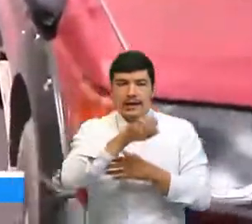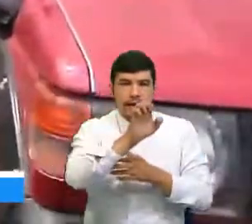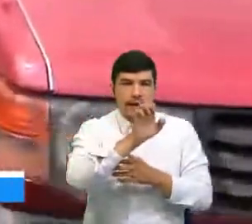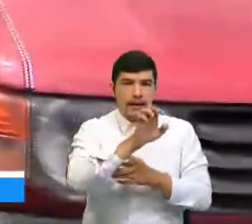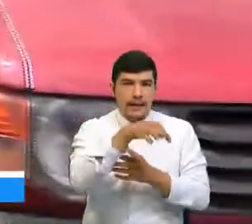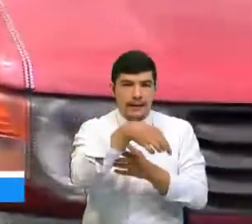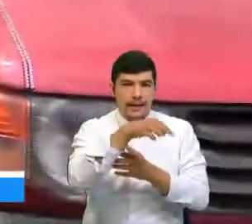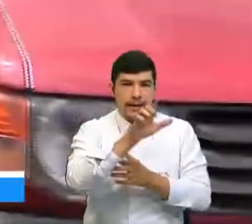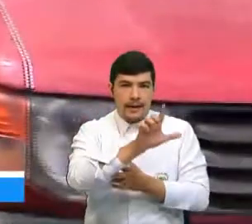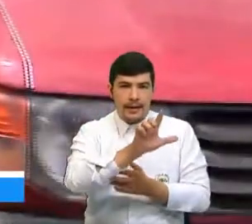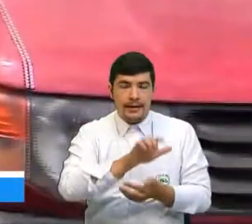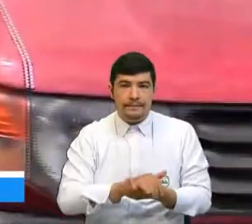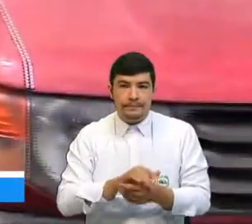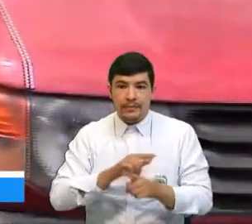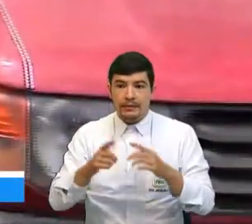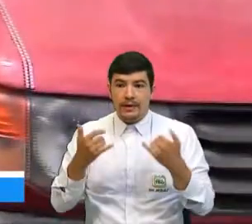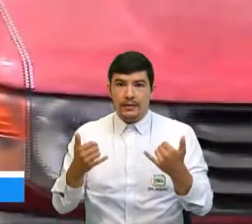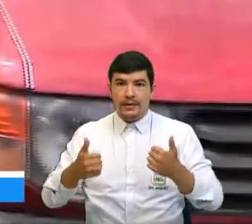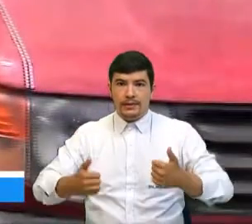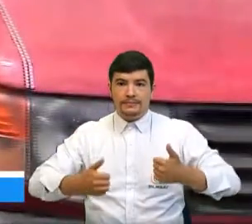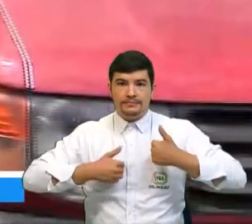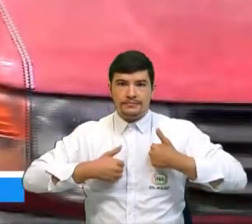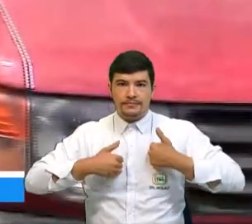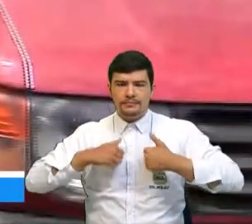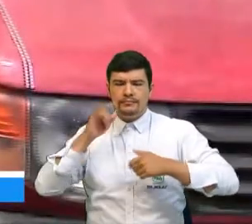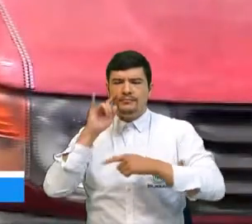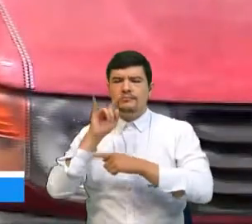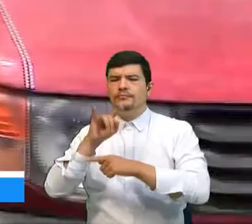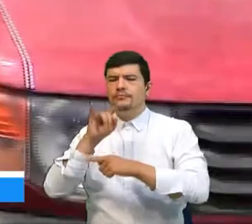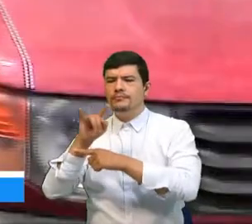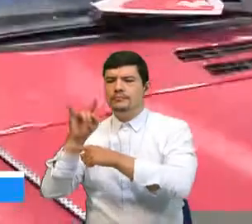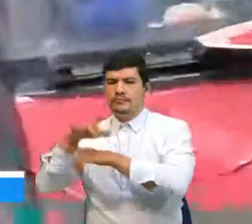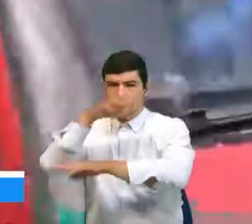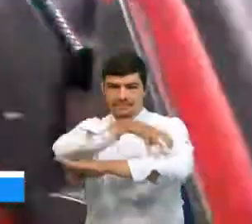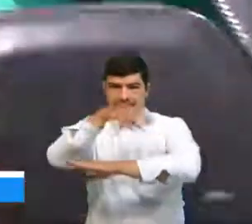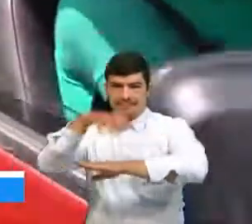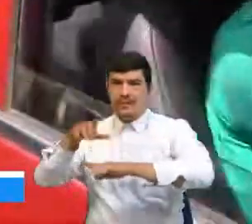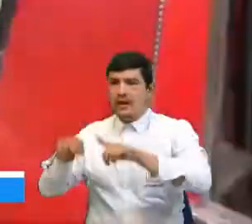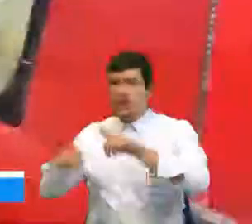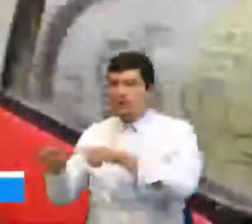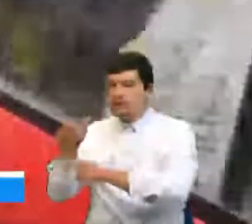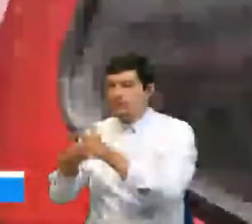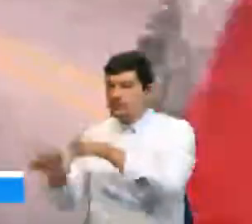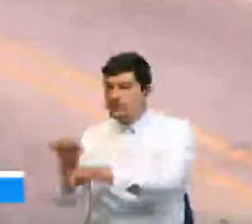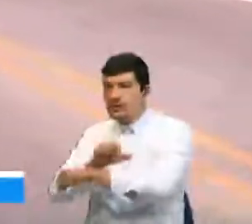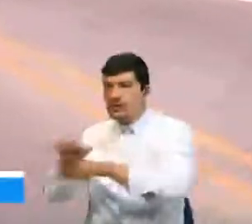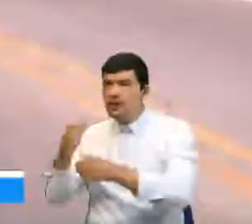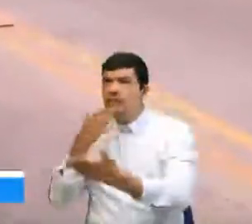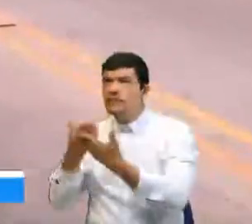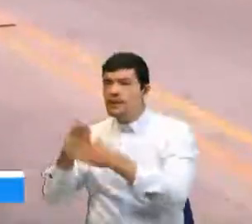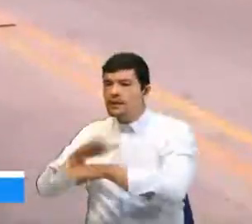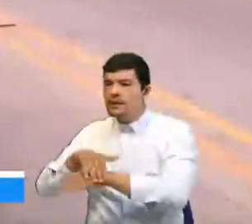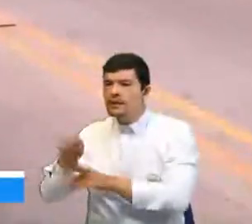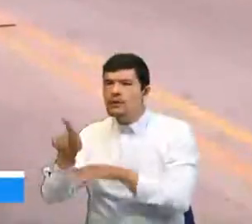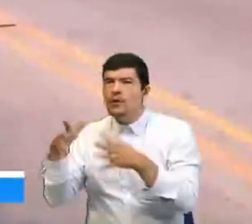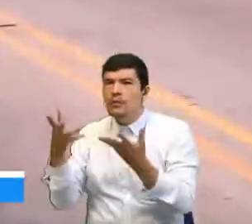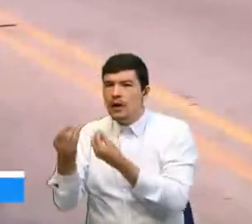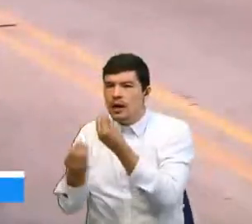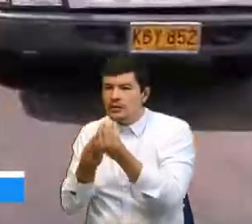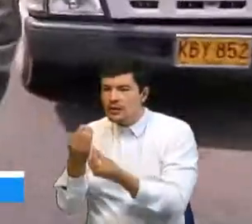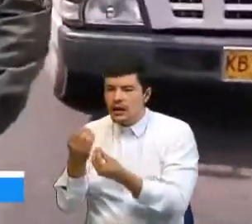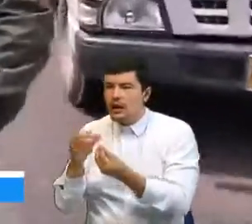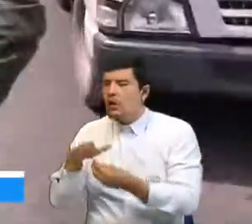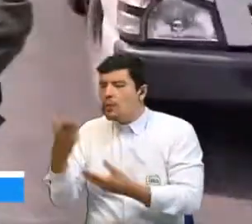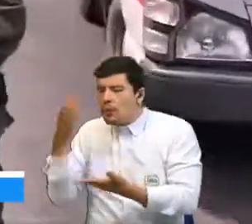uniformados a esta hora realizan este puesto de control y estamos con algunos conductores. Señor, buenas tardes. ¿Cómo le parece esos puestos de control que se están